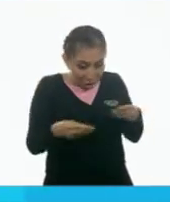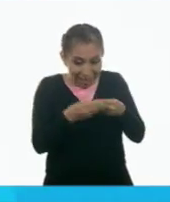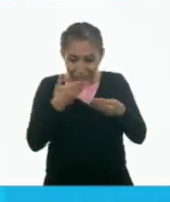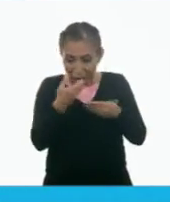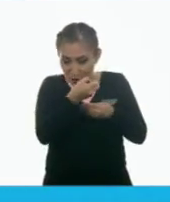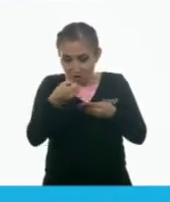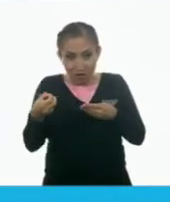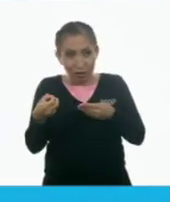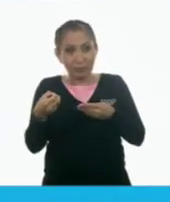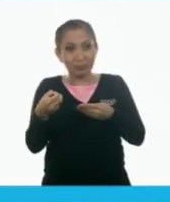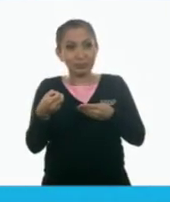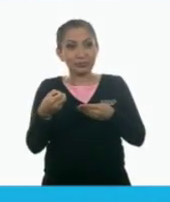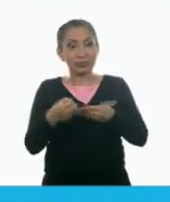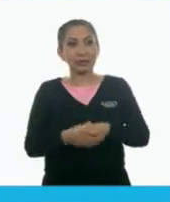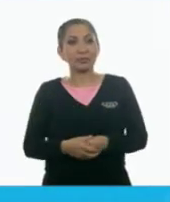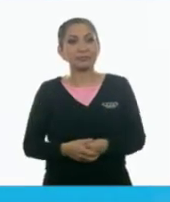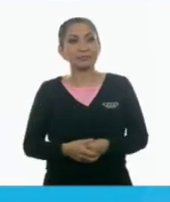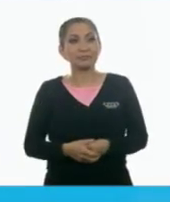¡Vamos bien!